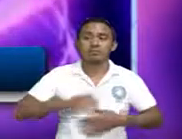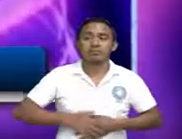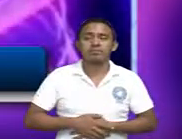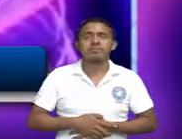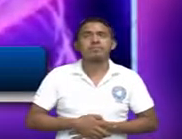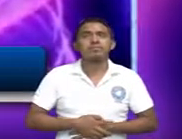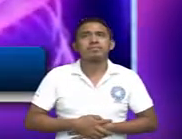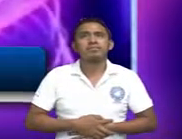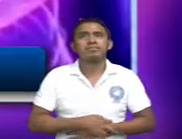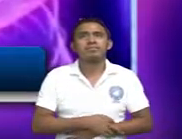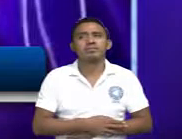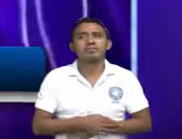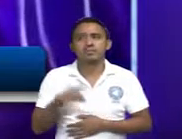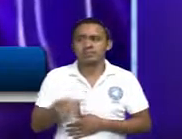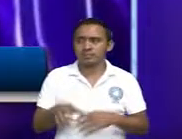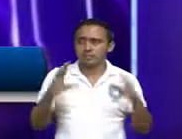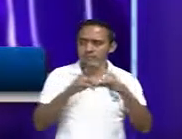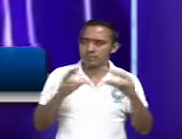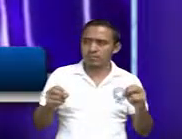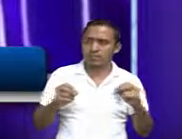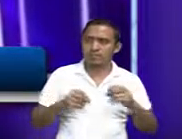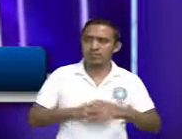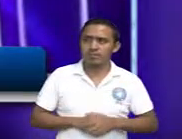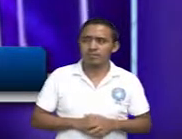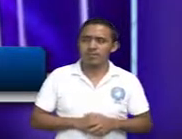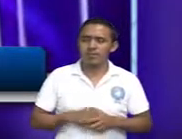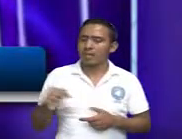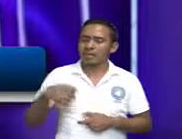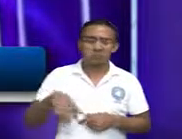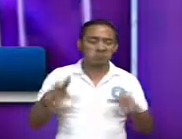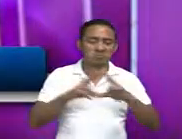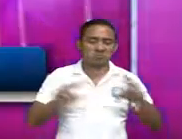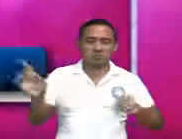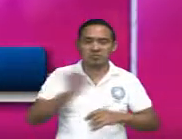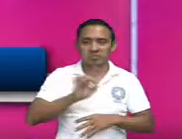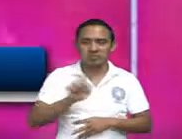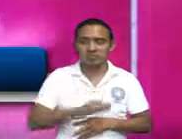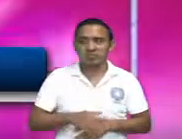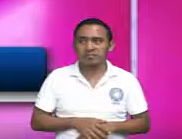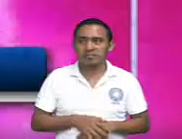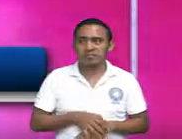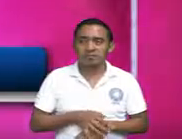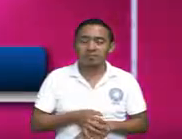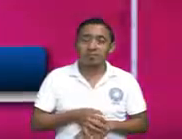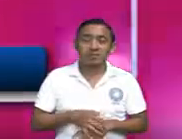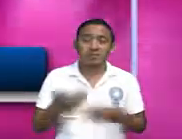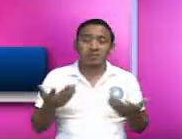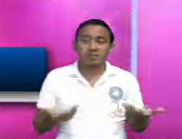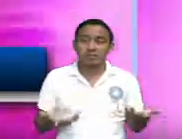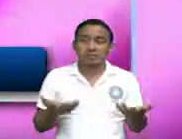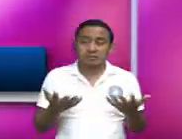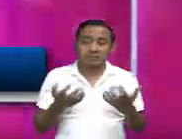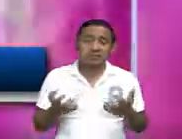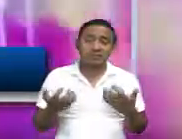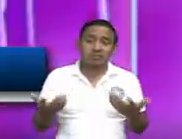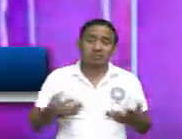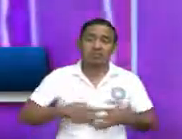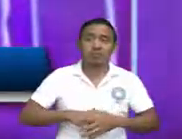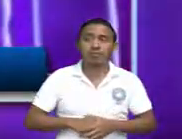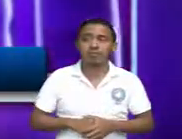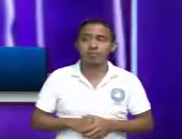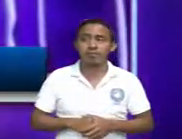Interesante. ¿Esto se hace en Nicaragua? La verdad, no. En algún momento pues trató de realizarse, pero como